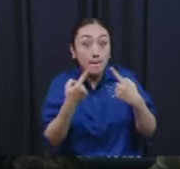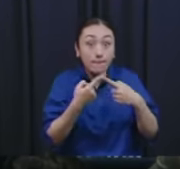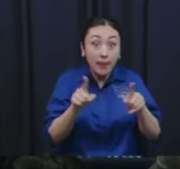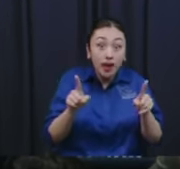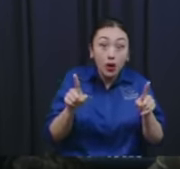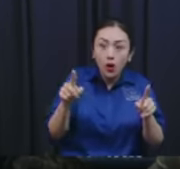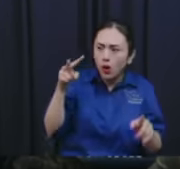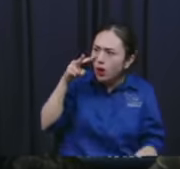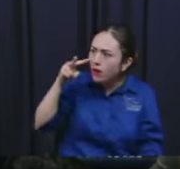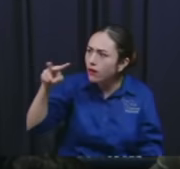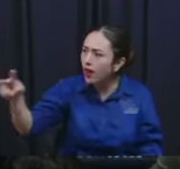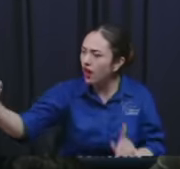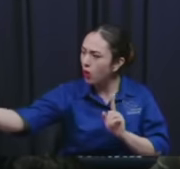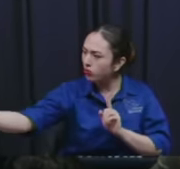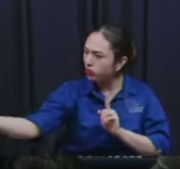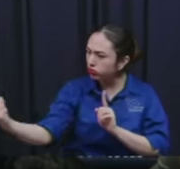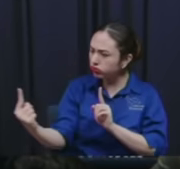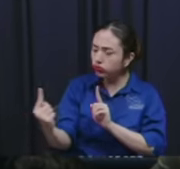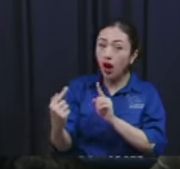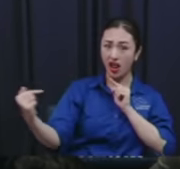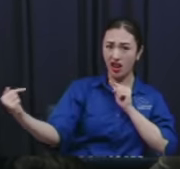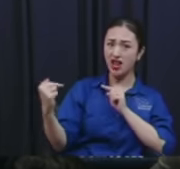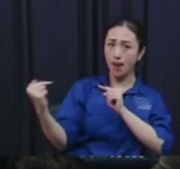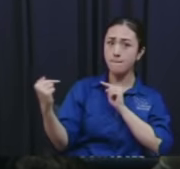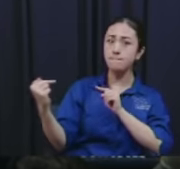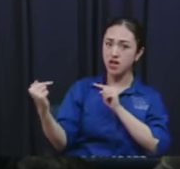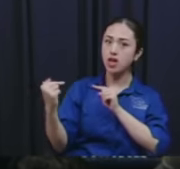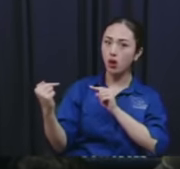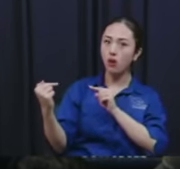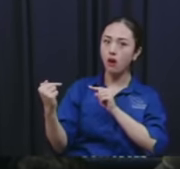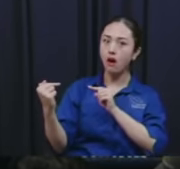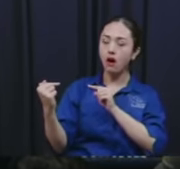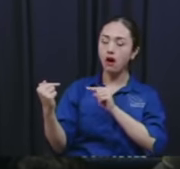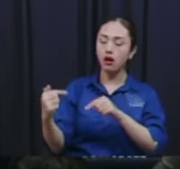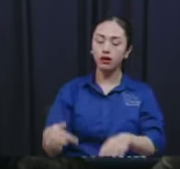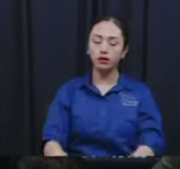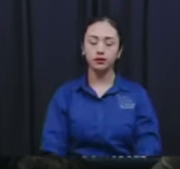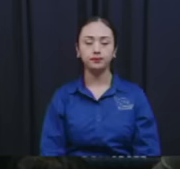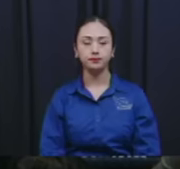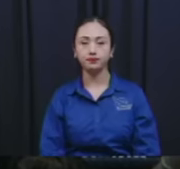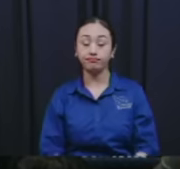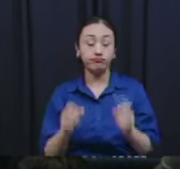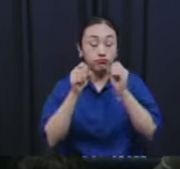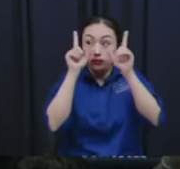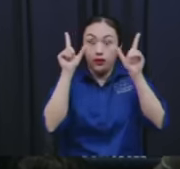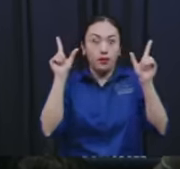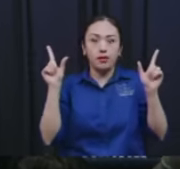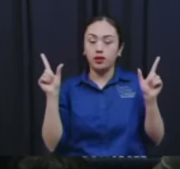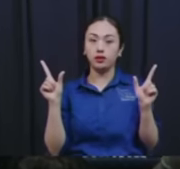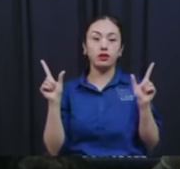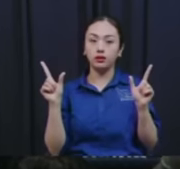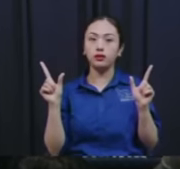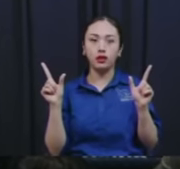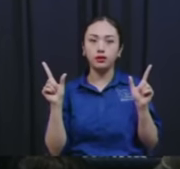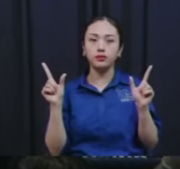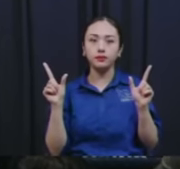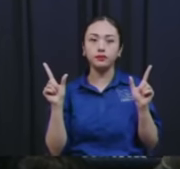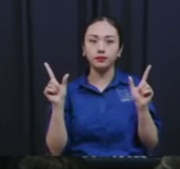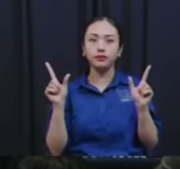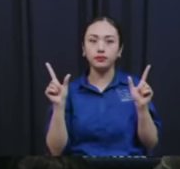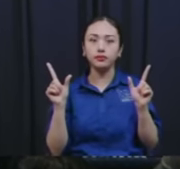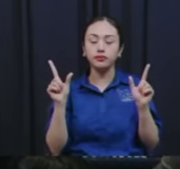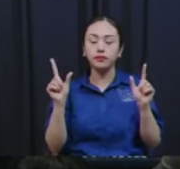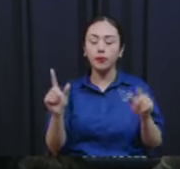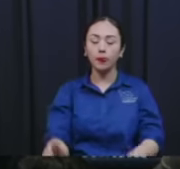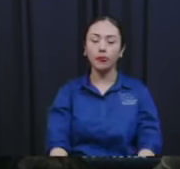venir los tanques de los árabes así empezó su independencia Ah es impresionante hermano Para mí es impresionante